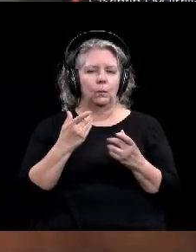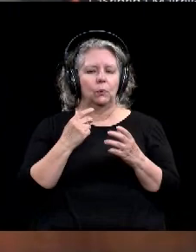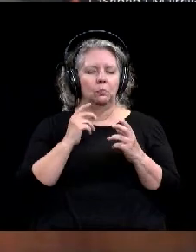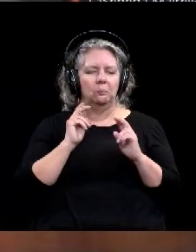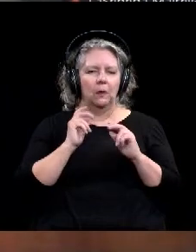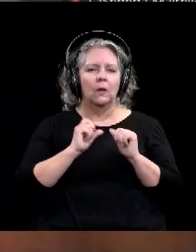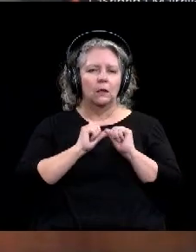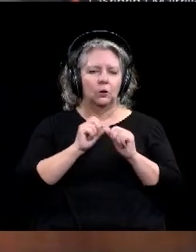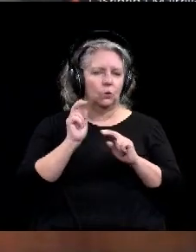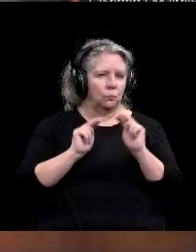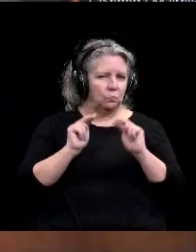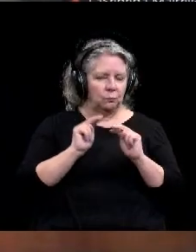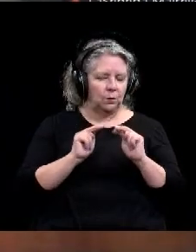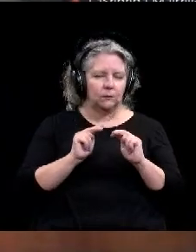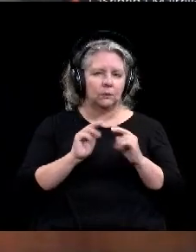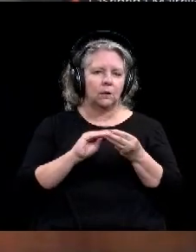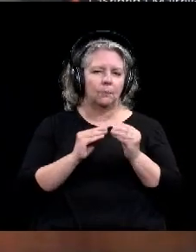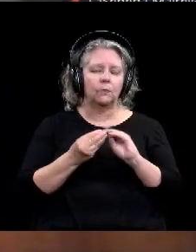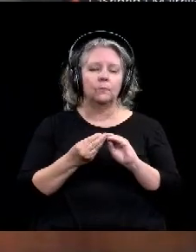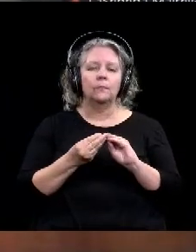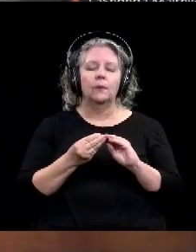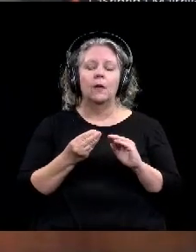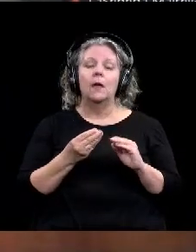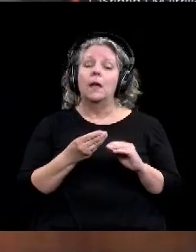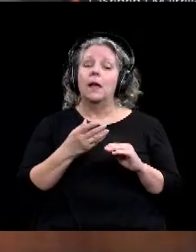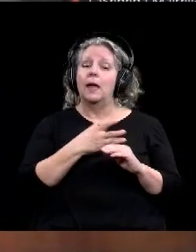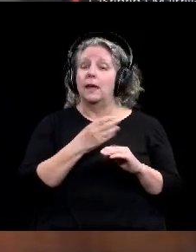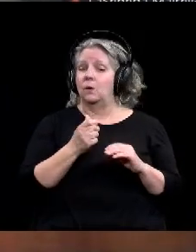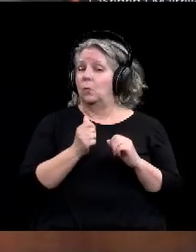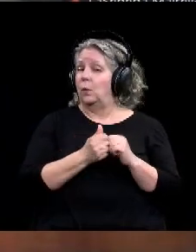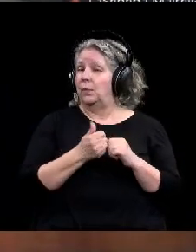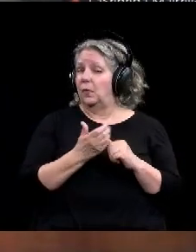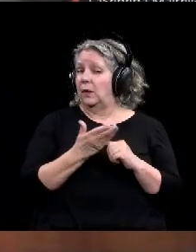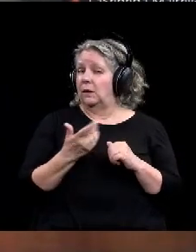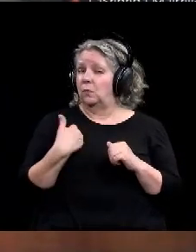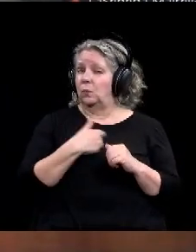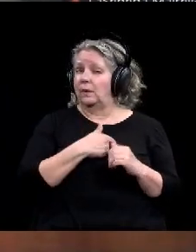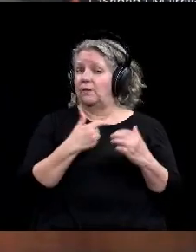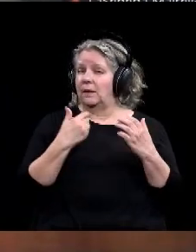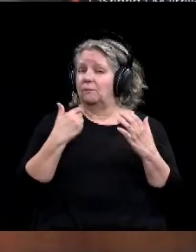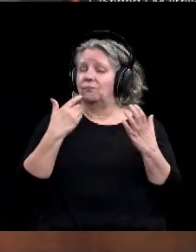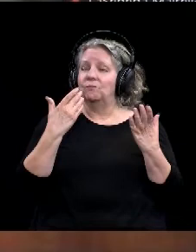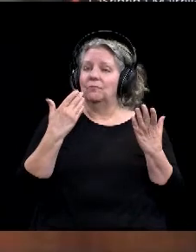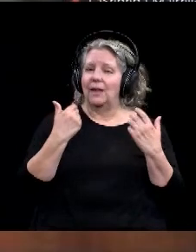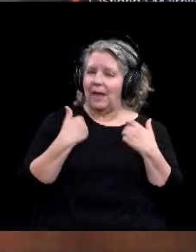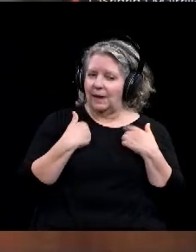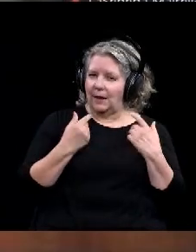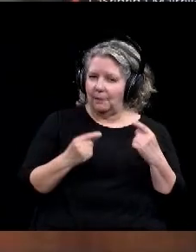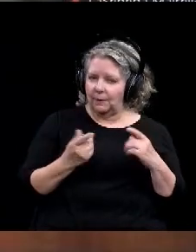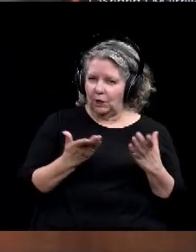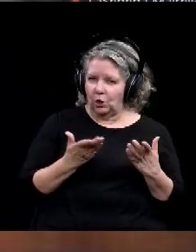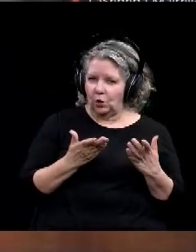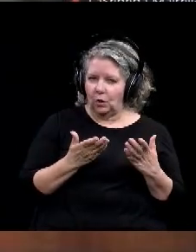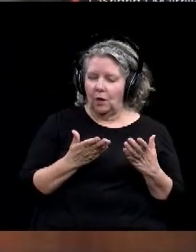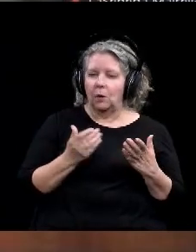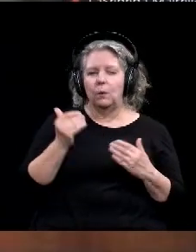meses aquí en el condado de mclennan y continuamos de dar